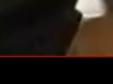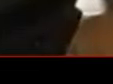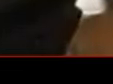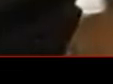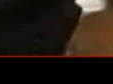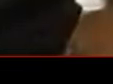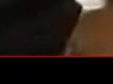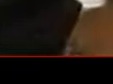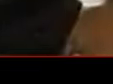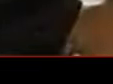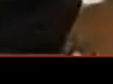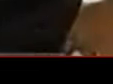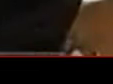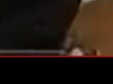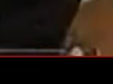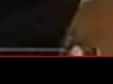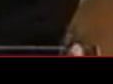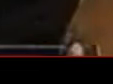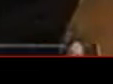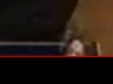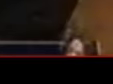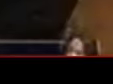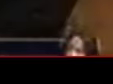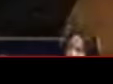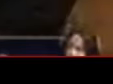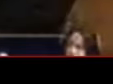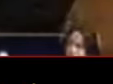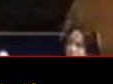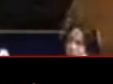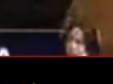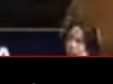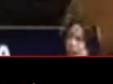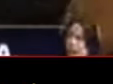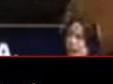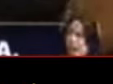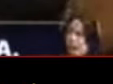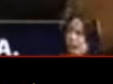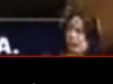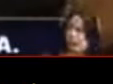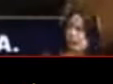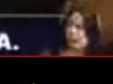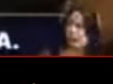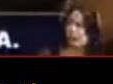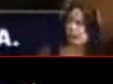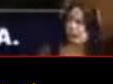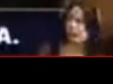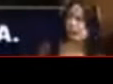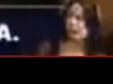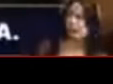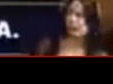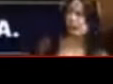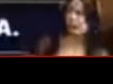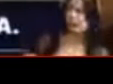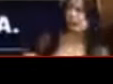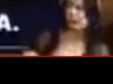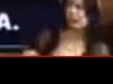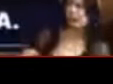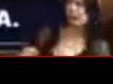U, a la ASI. ¿Por qué están señalando desde la presidencia de la República de